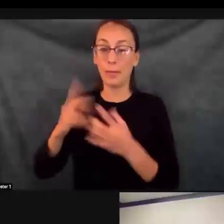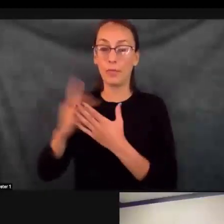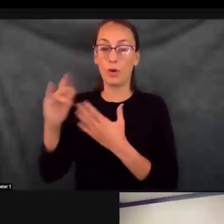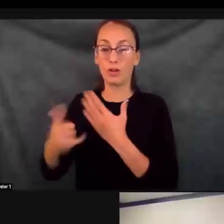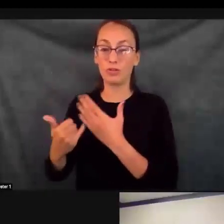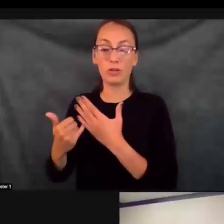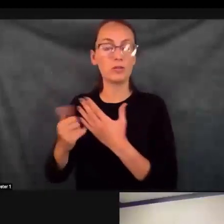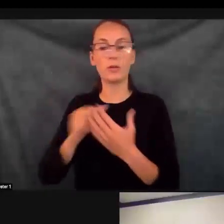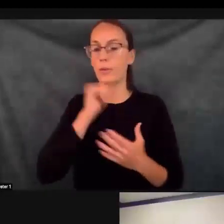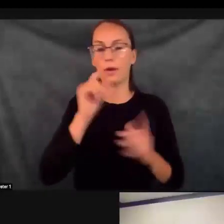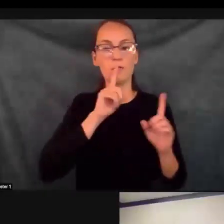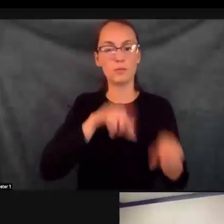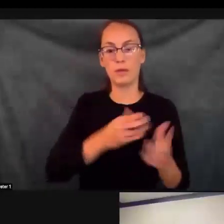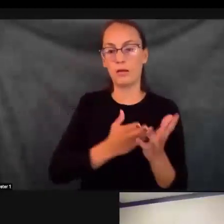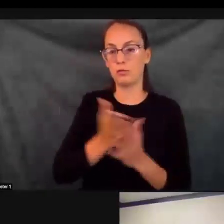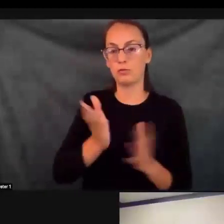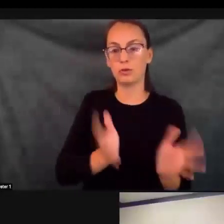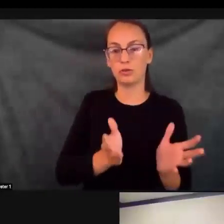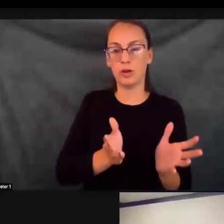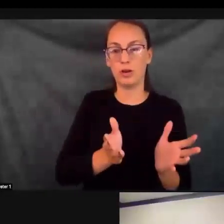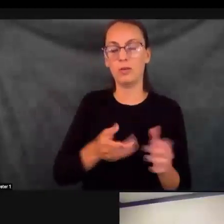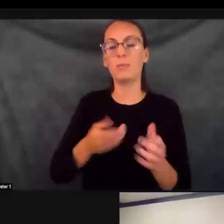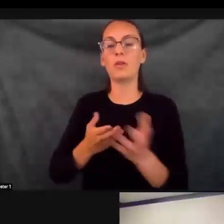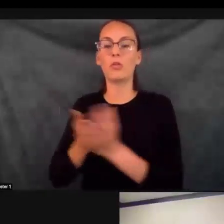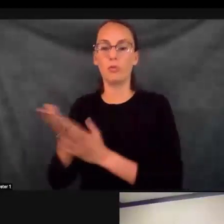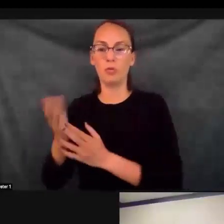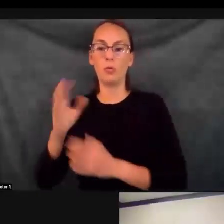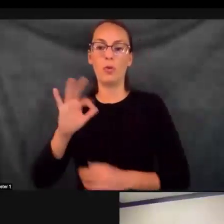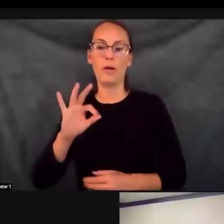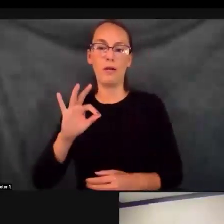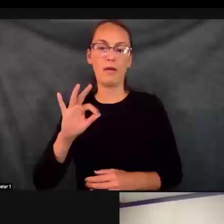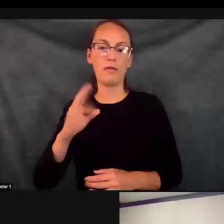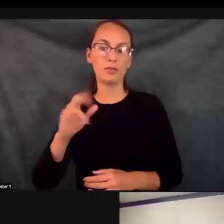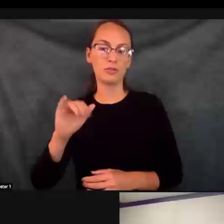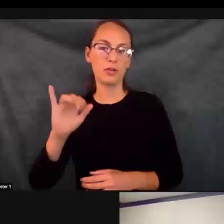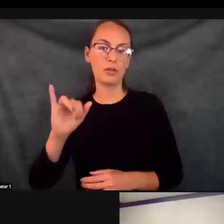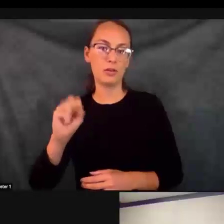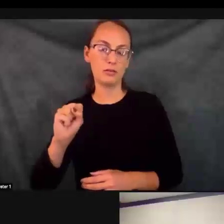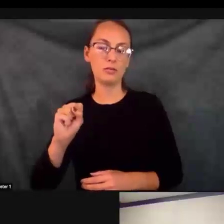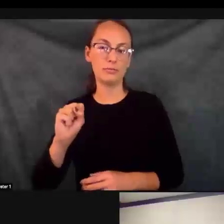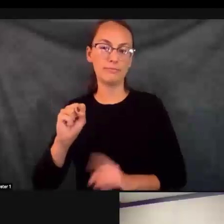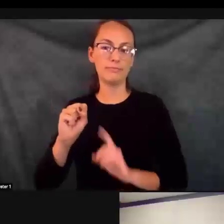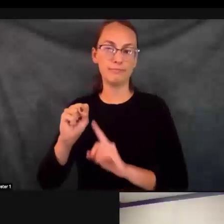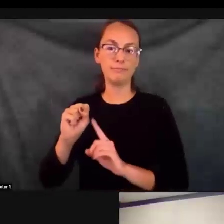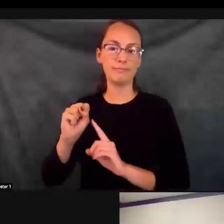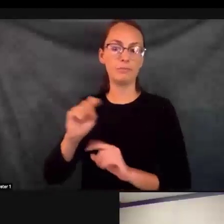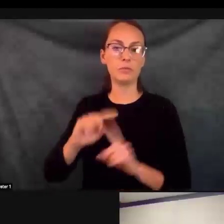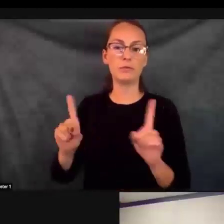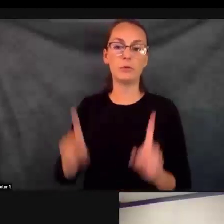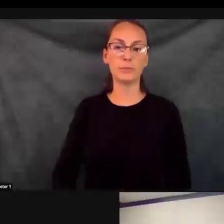a través del chat. Eso se hace a través del informe.